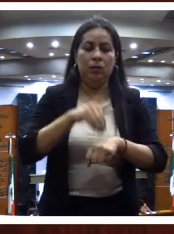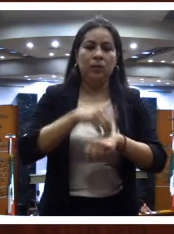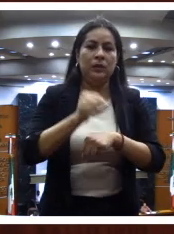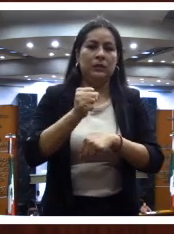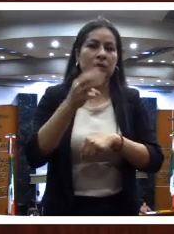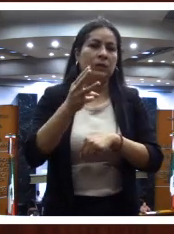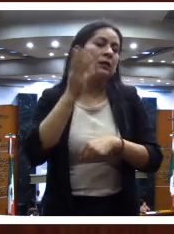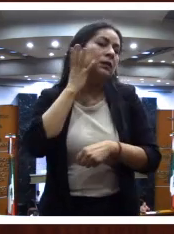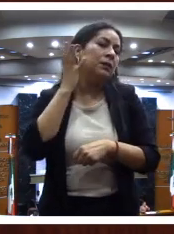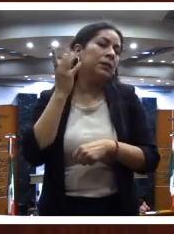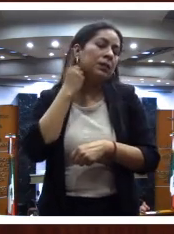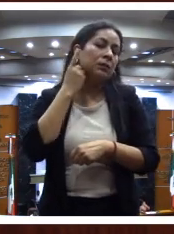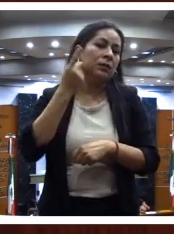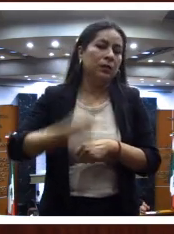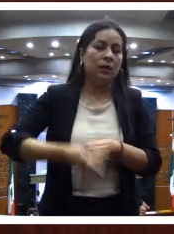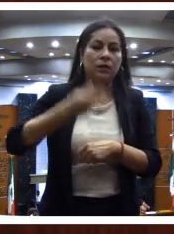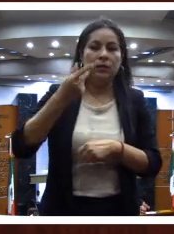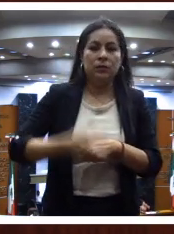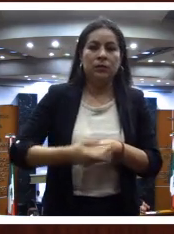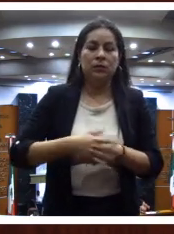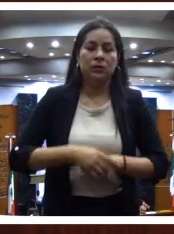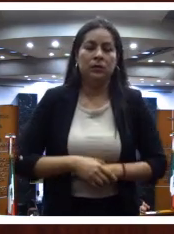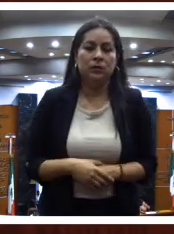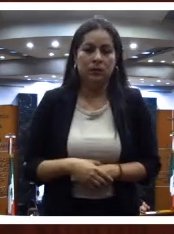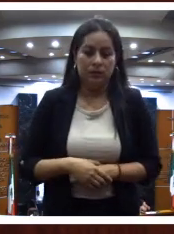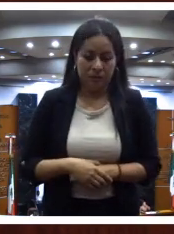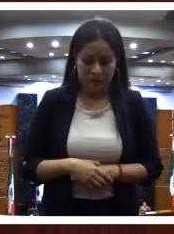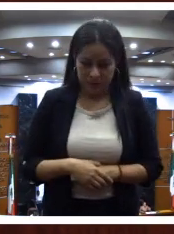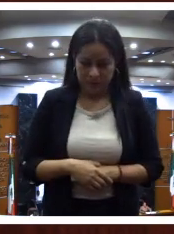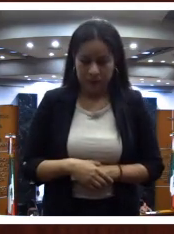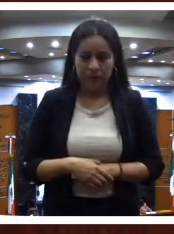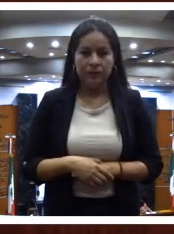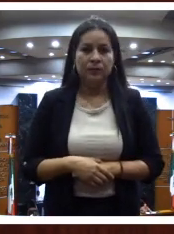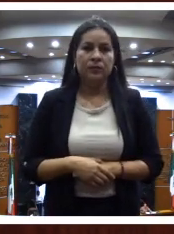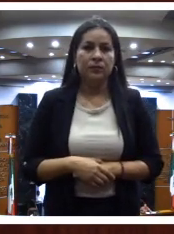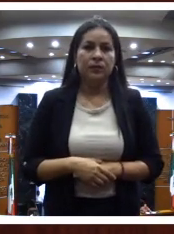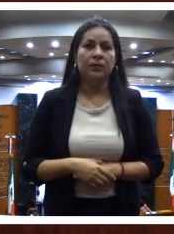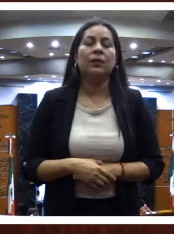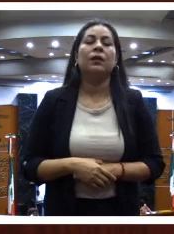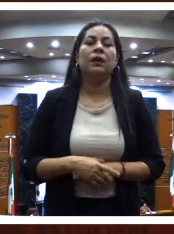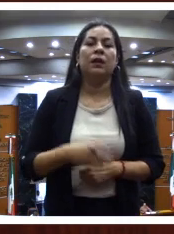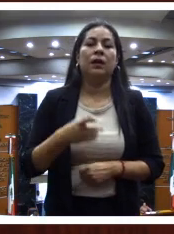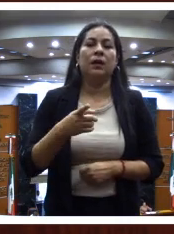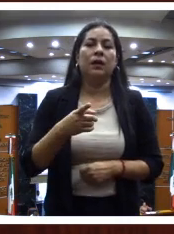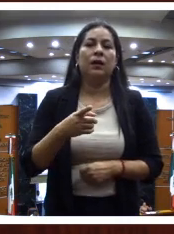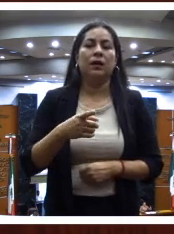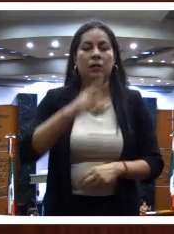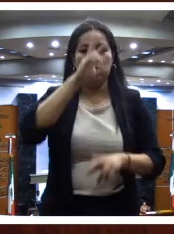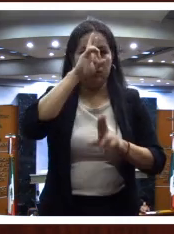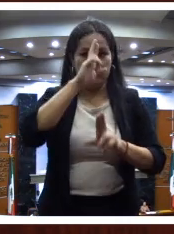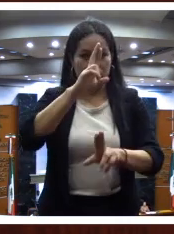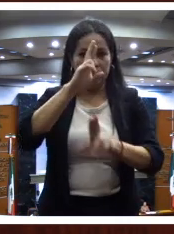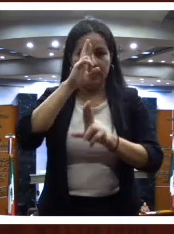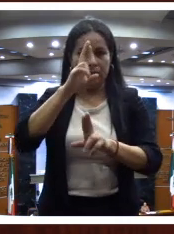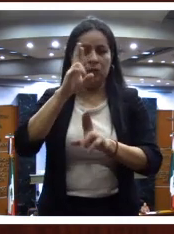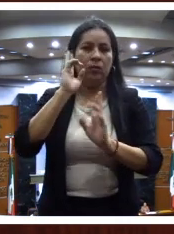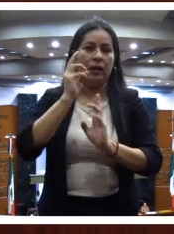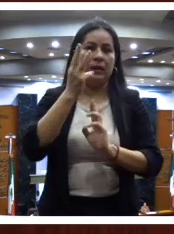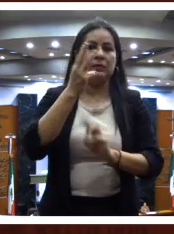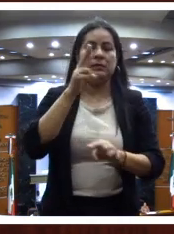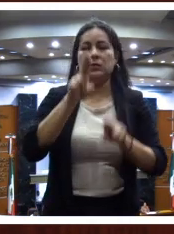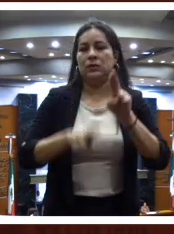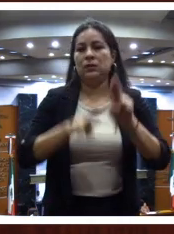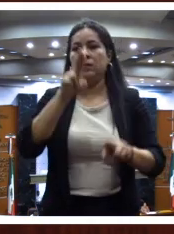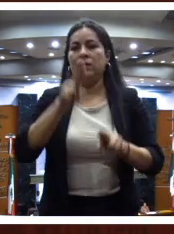tercera legislatura al honorable congreso del estado libre y soberano de Guerrero a la y respetuosamente con respecto a la